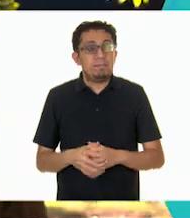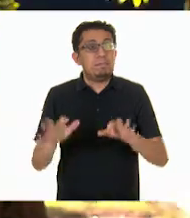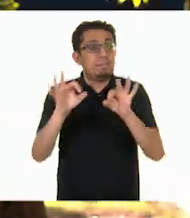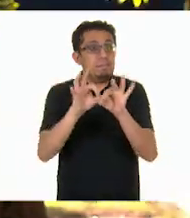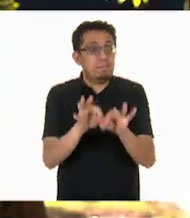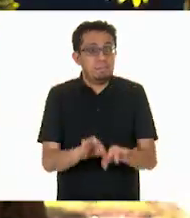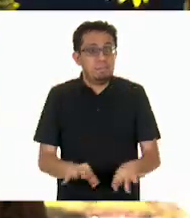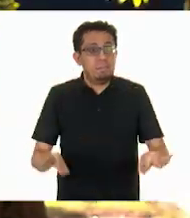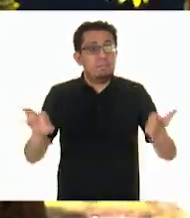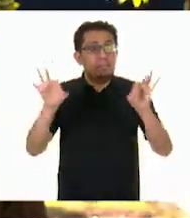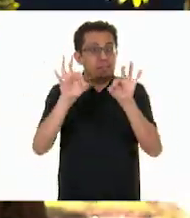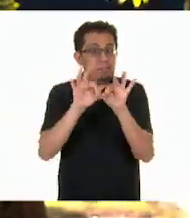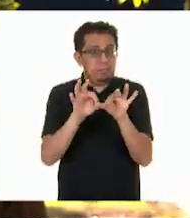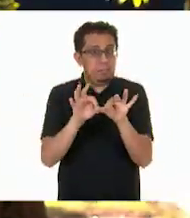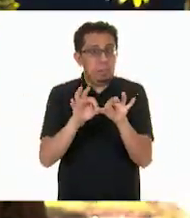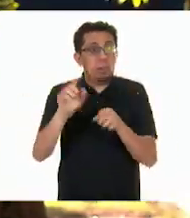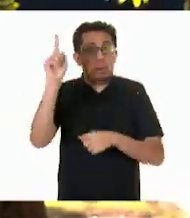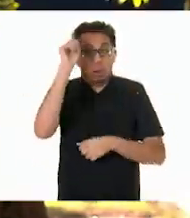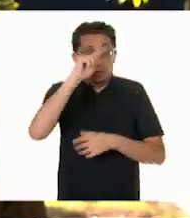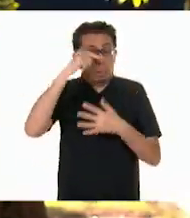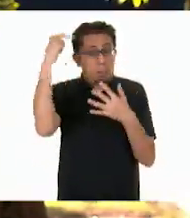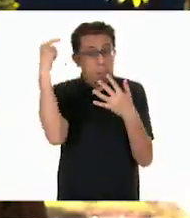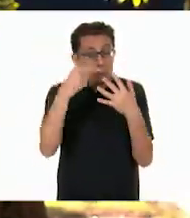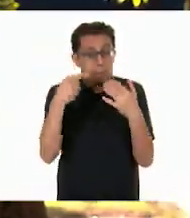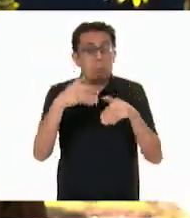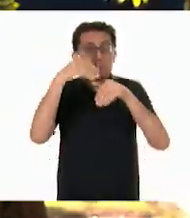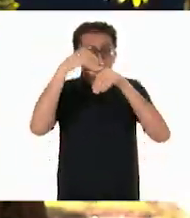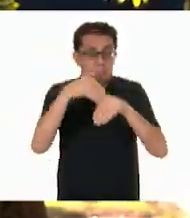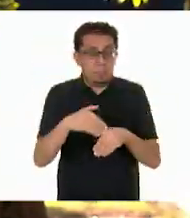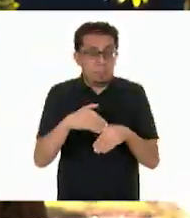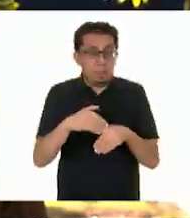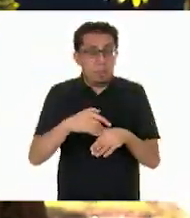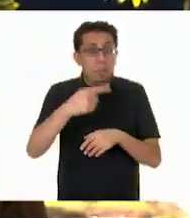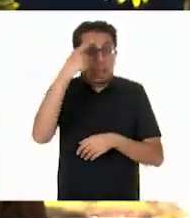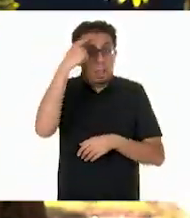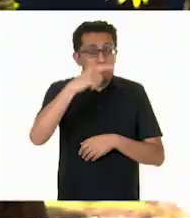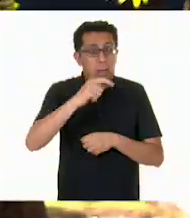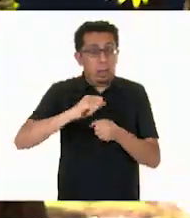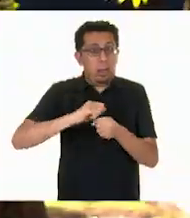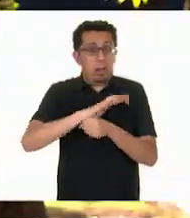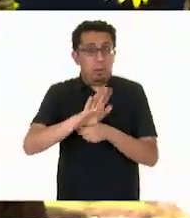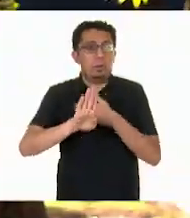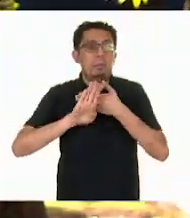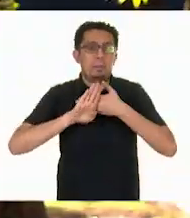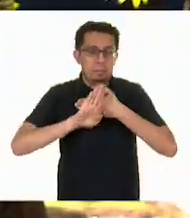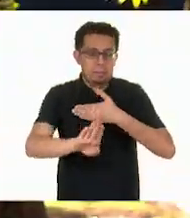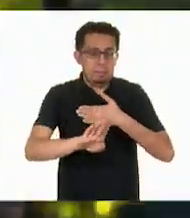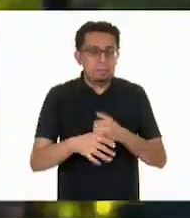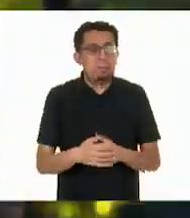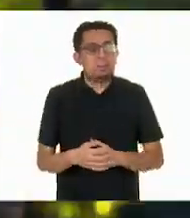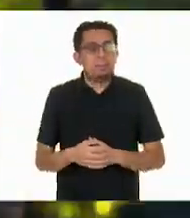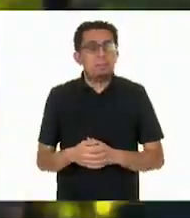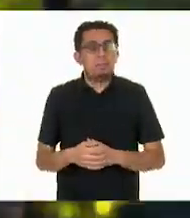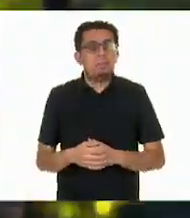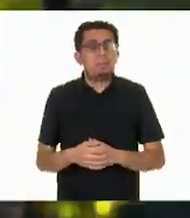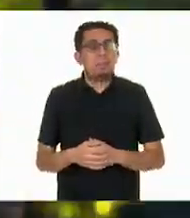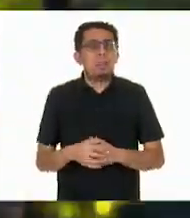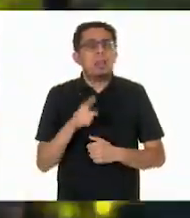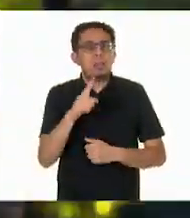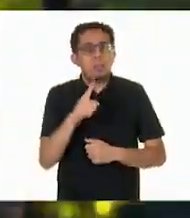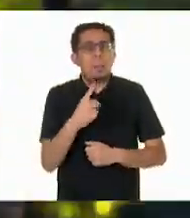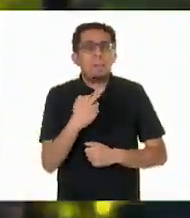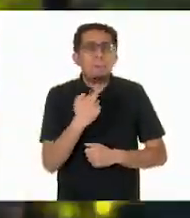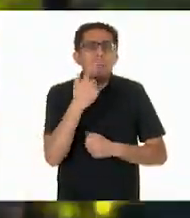Es muy importante continuar con las recomendaciones para evitar contagios de COVID. Trata de